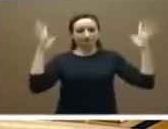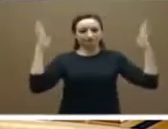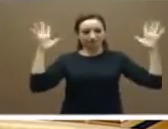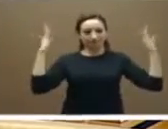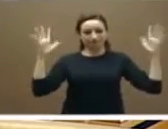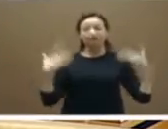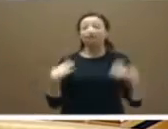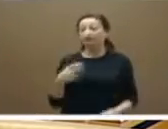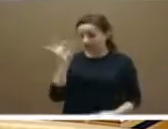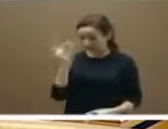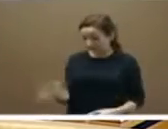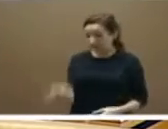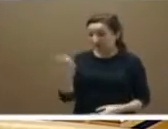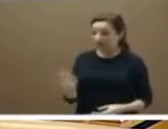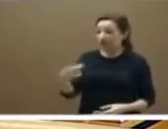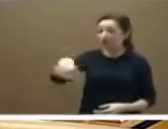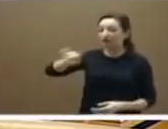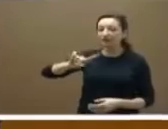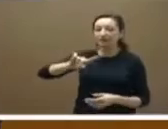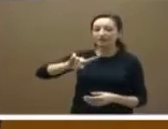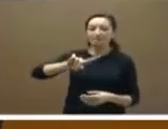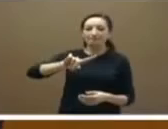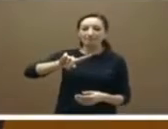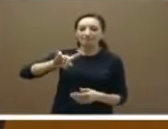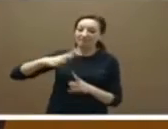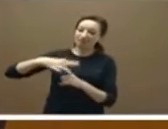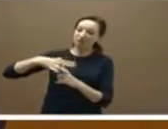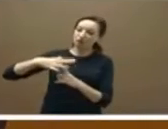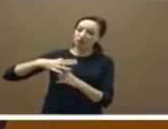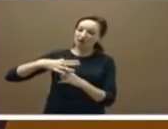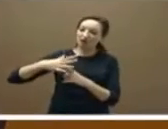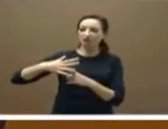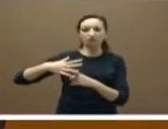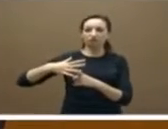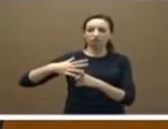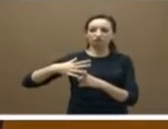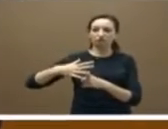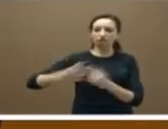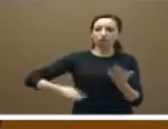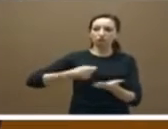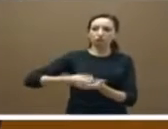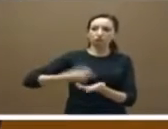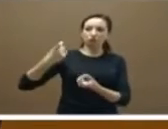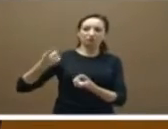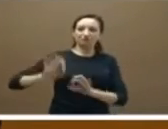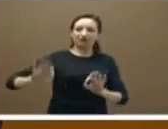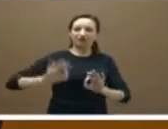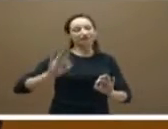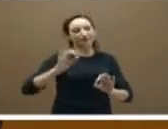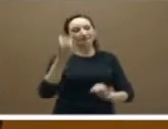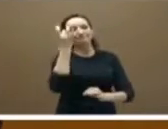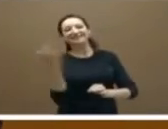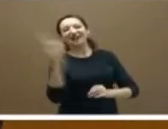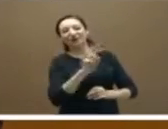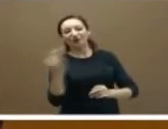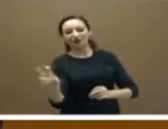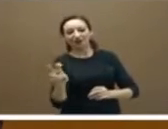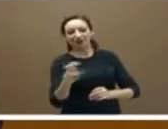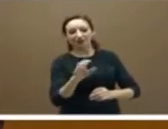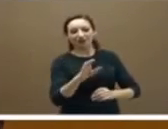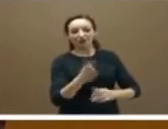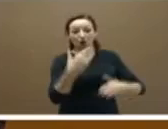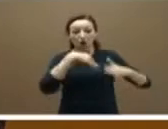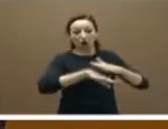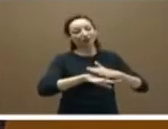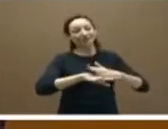Es cierto que ustedes no dejaron facturas en los cajones, señor Sánchez Juliá, no. Inventaron una cosa distinta, los cajones